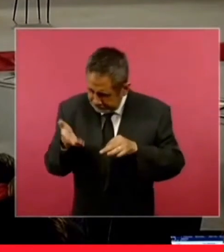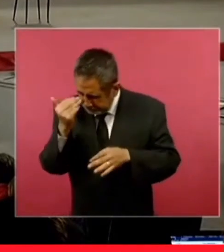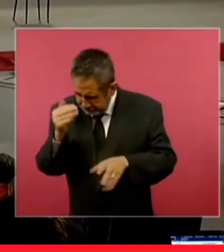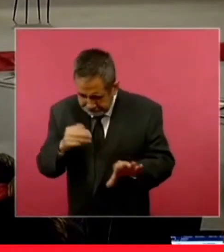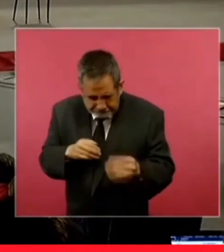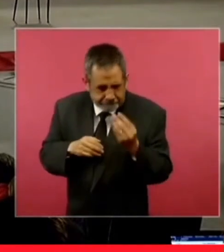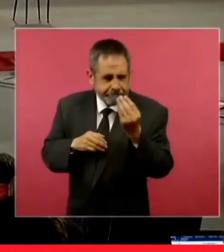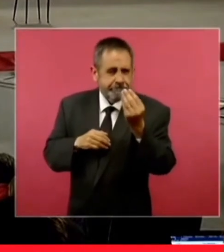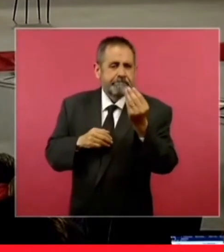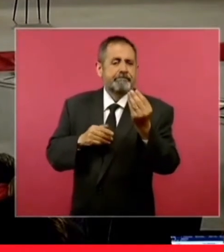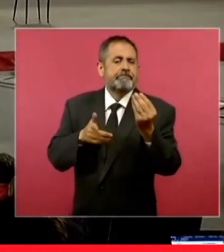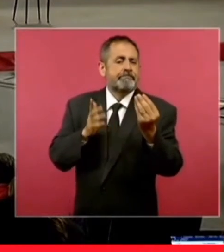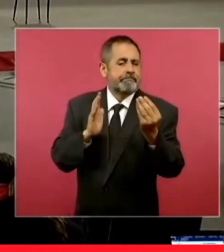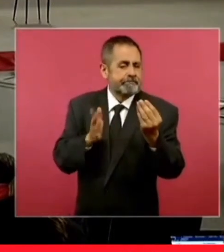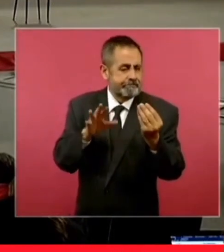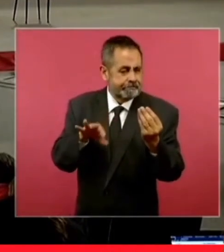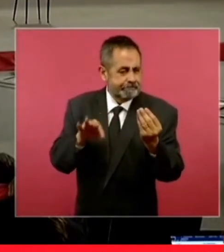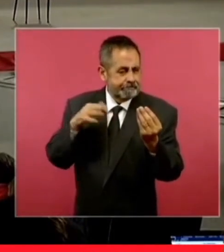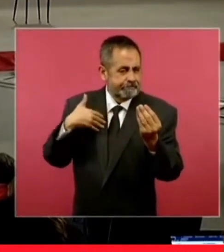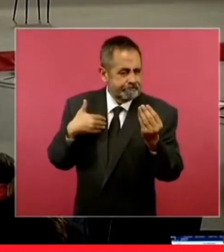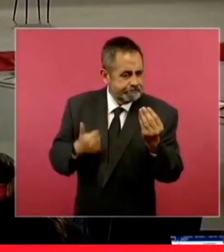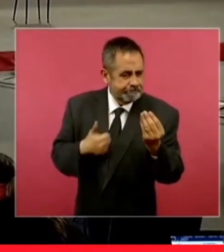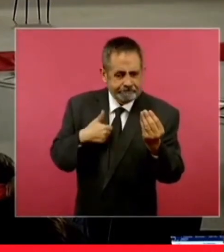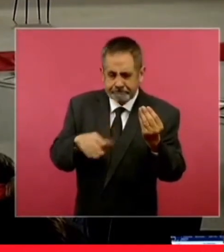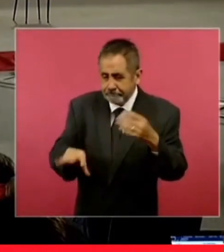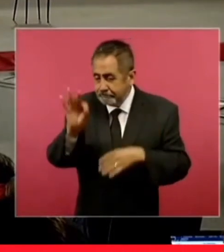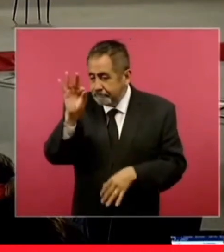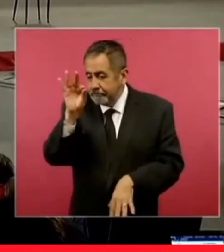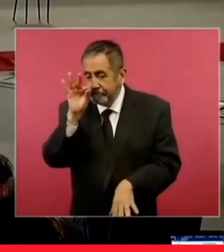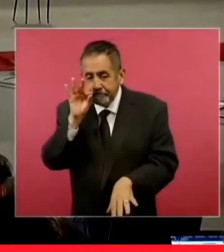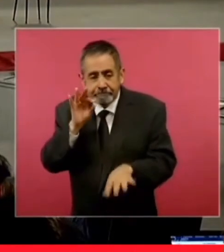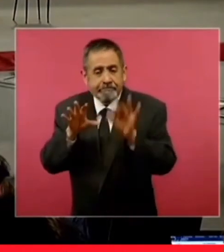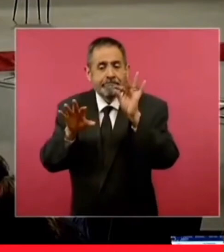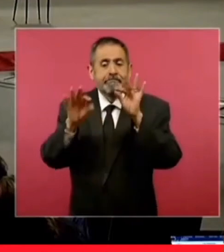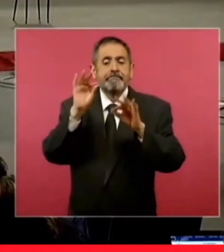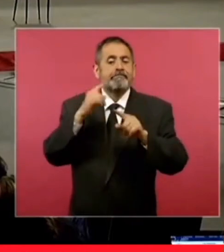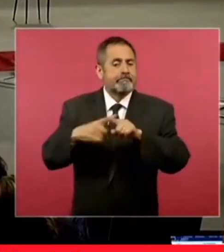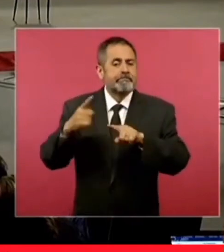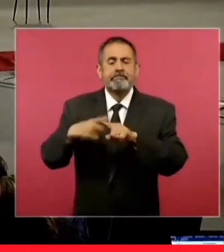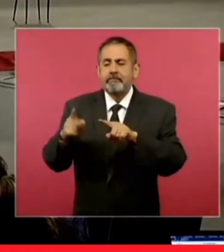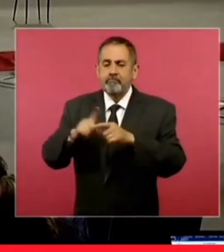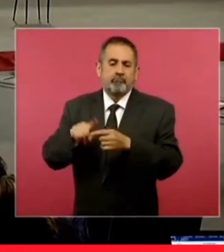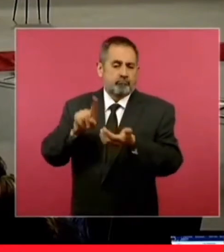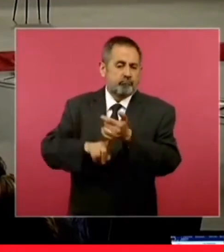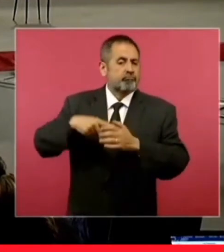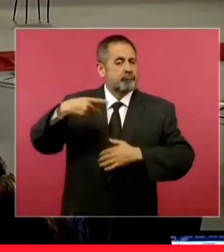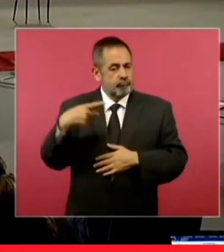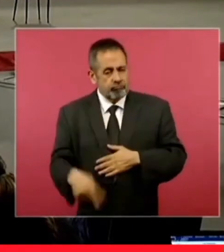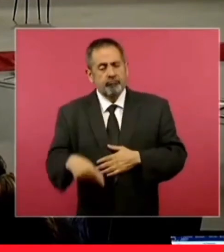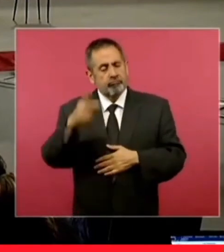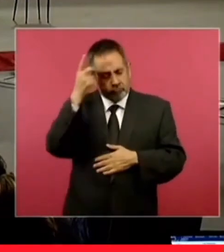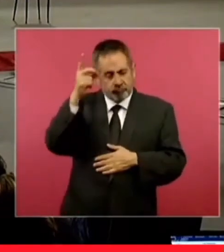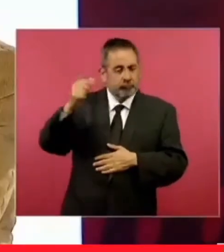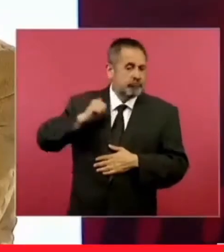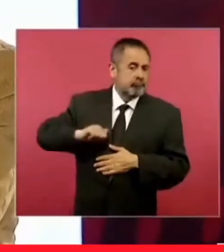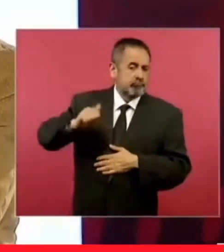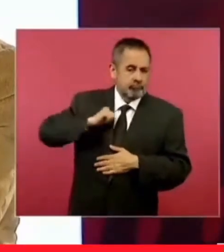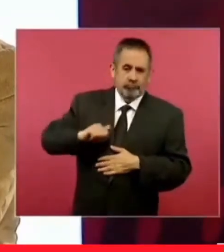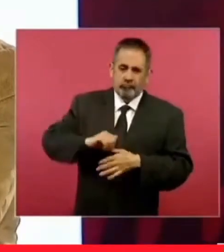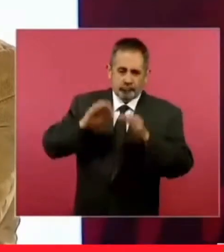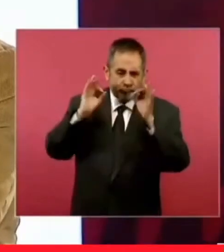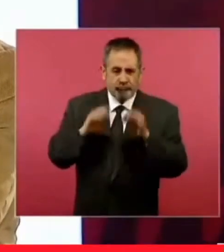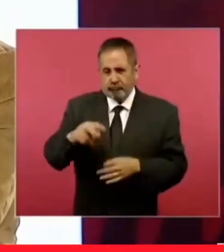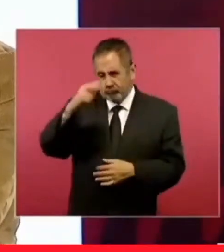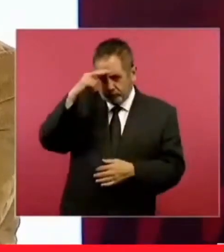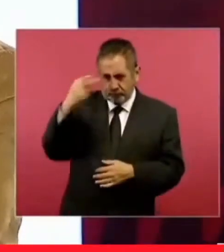recuperación de información, de materiales, de patrimonio arqueológico, de la mano